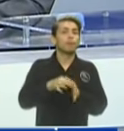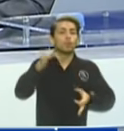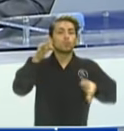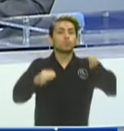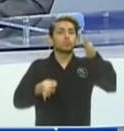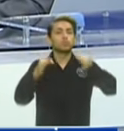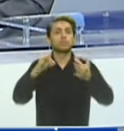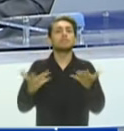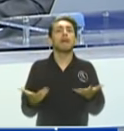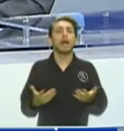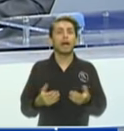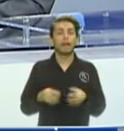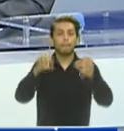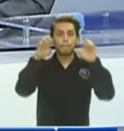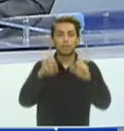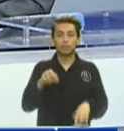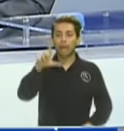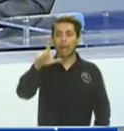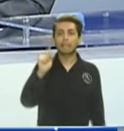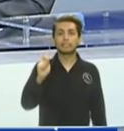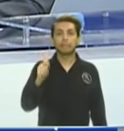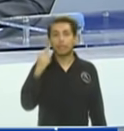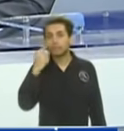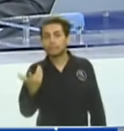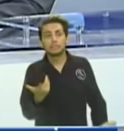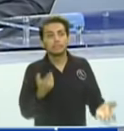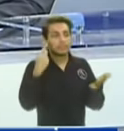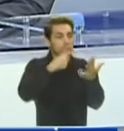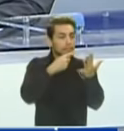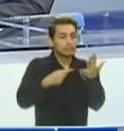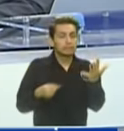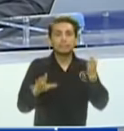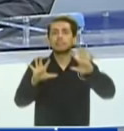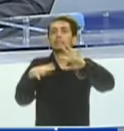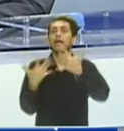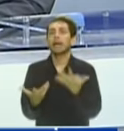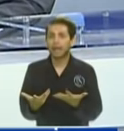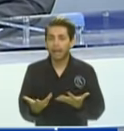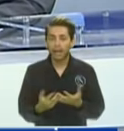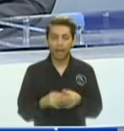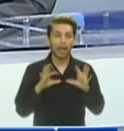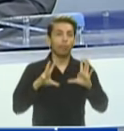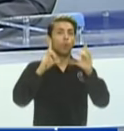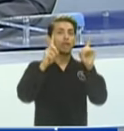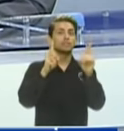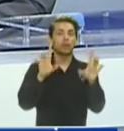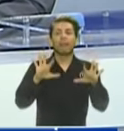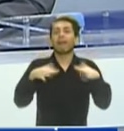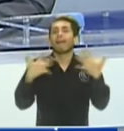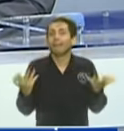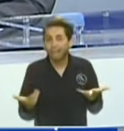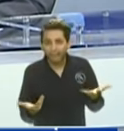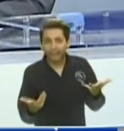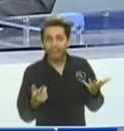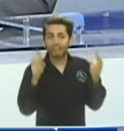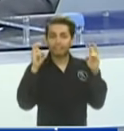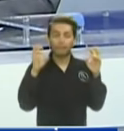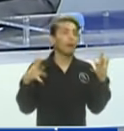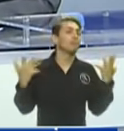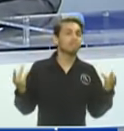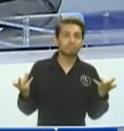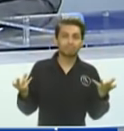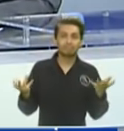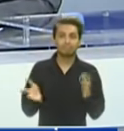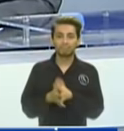están pendientes de tantos casos, y también el educativo, por ejemplo, ¿cómo van estos dos temas? El